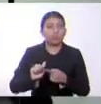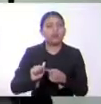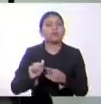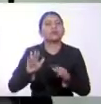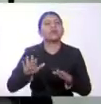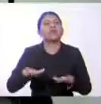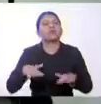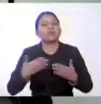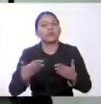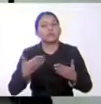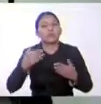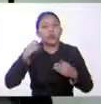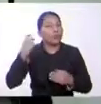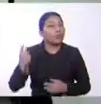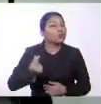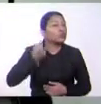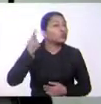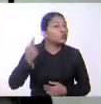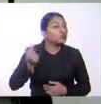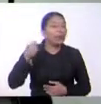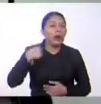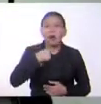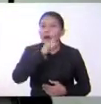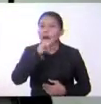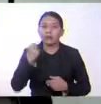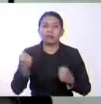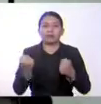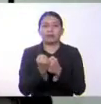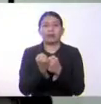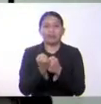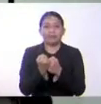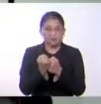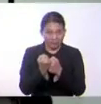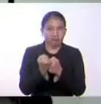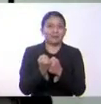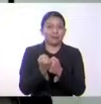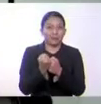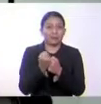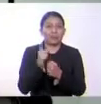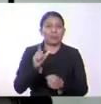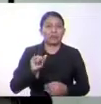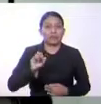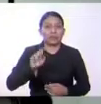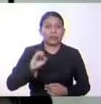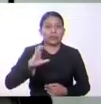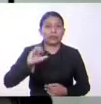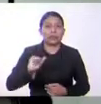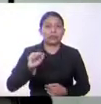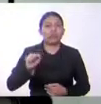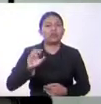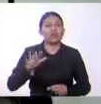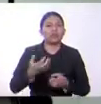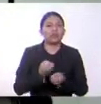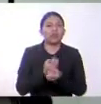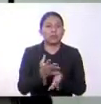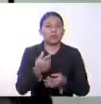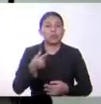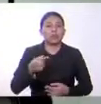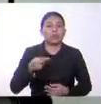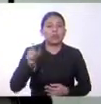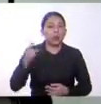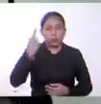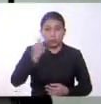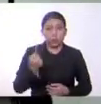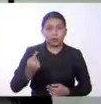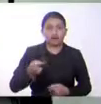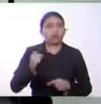musical con el que se acompañaban los cantos. Es decir, que la lírica como género surge entre los griegos a